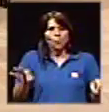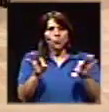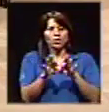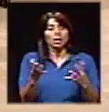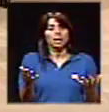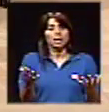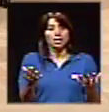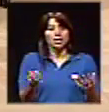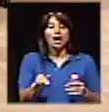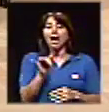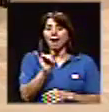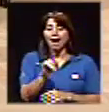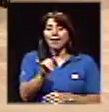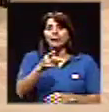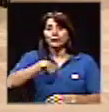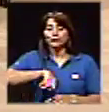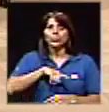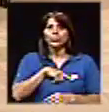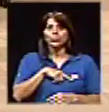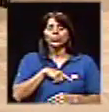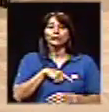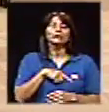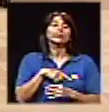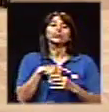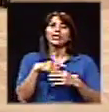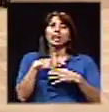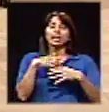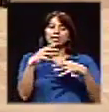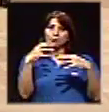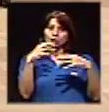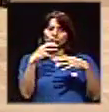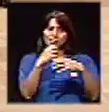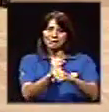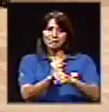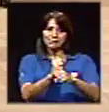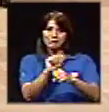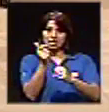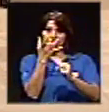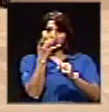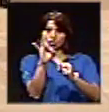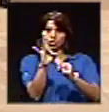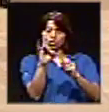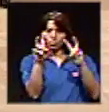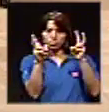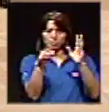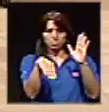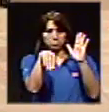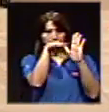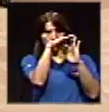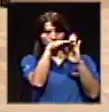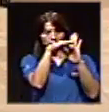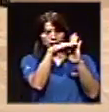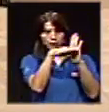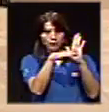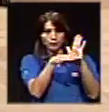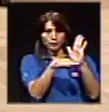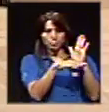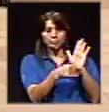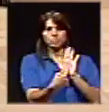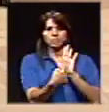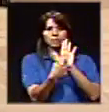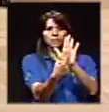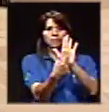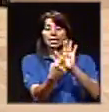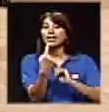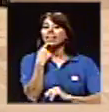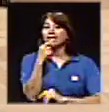Y ahí nosotros pues hicimos una síntesis de 18 puntos, le dijimos a la presidenta, si acuerdan por